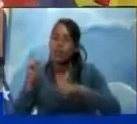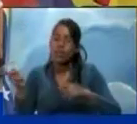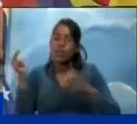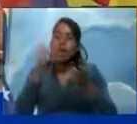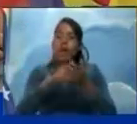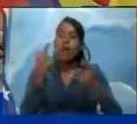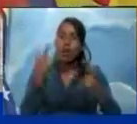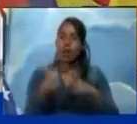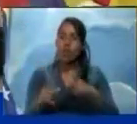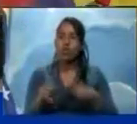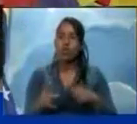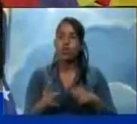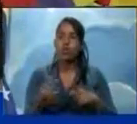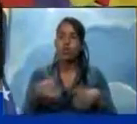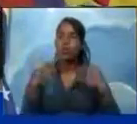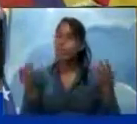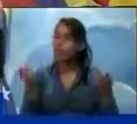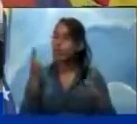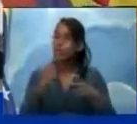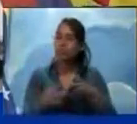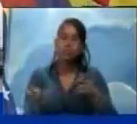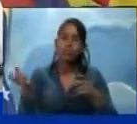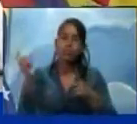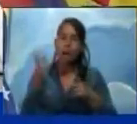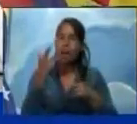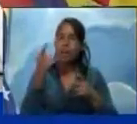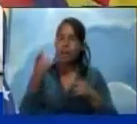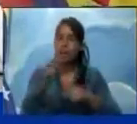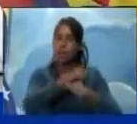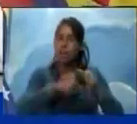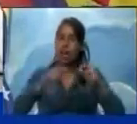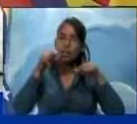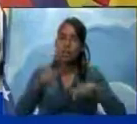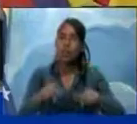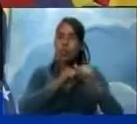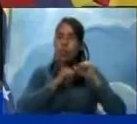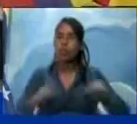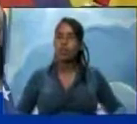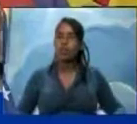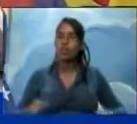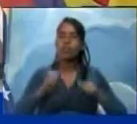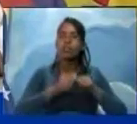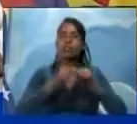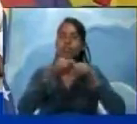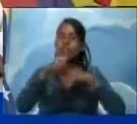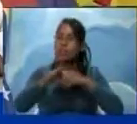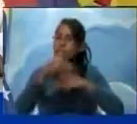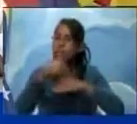levanta otro alcalde. ¿Cuántos alcaldes han pasado por Guanare? Y seguirán